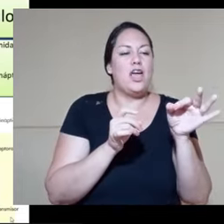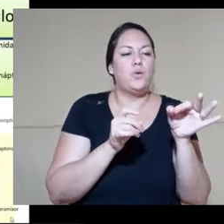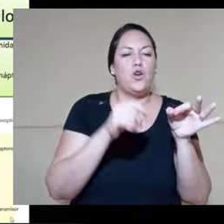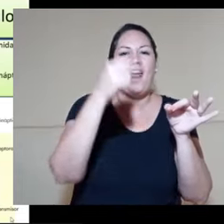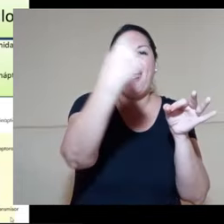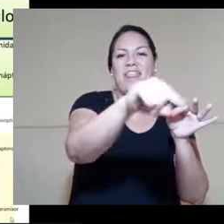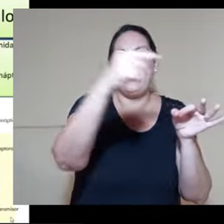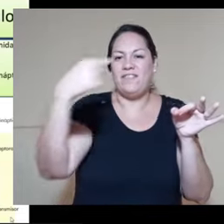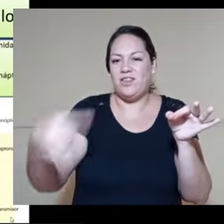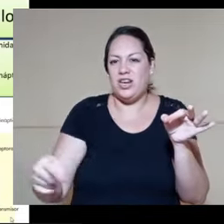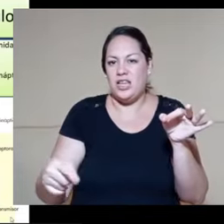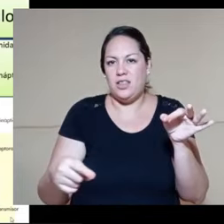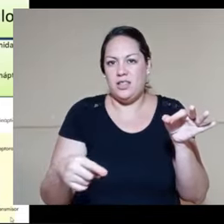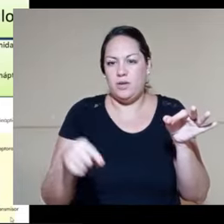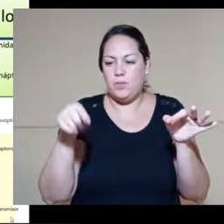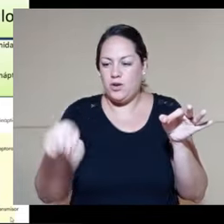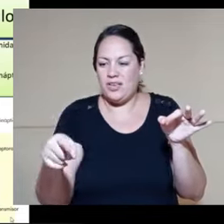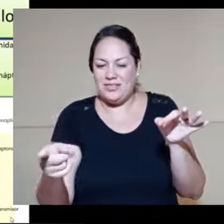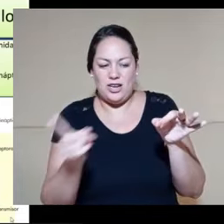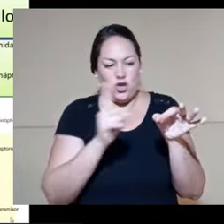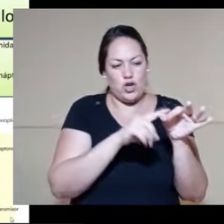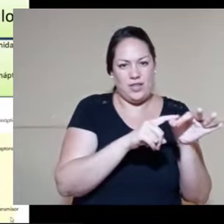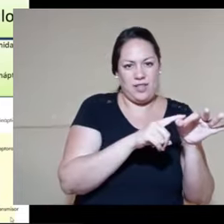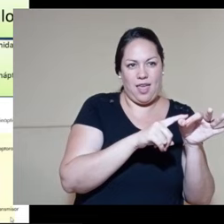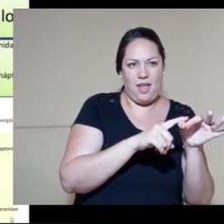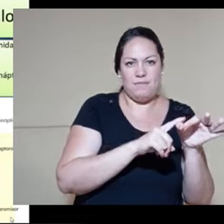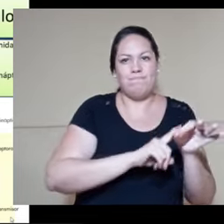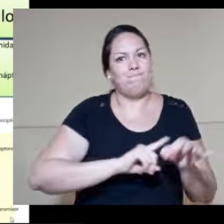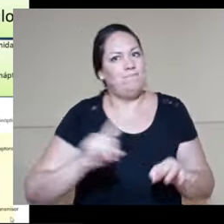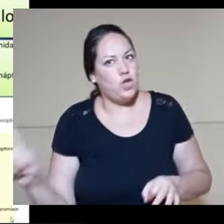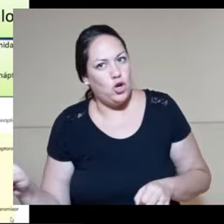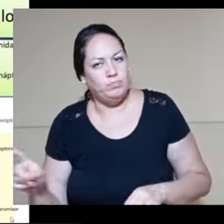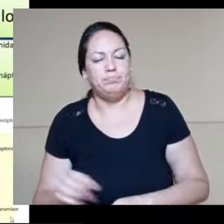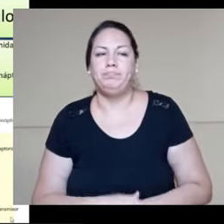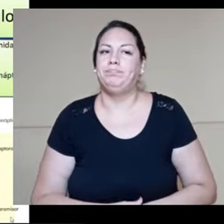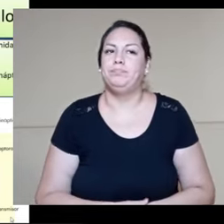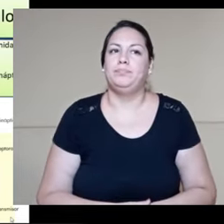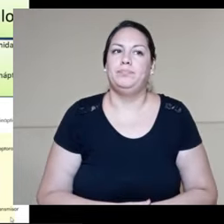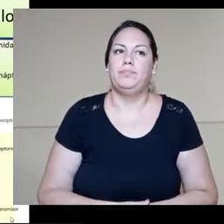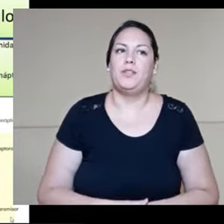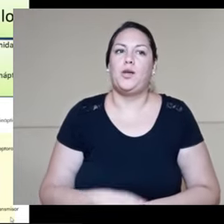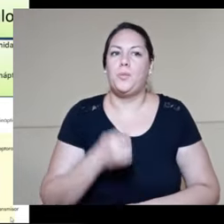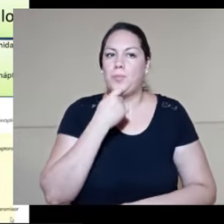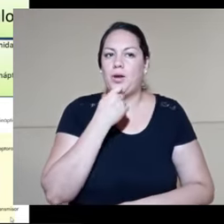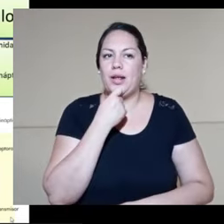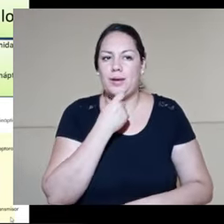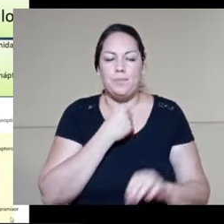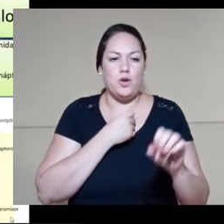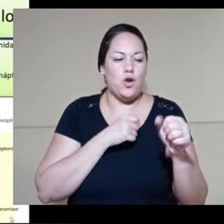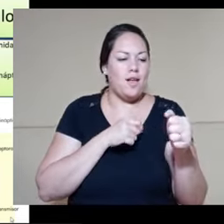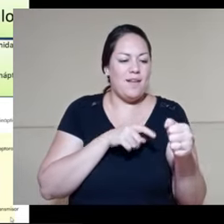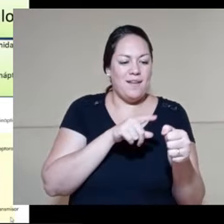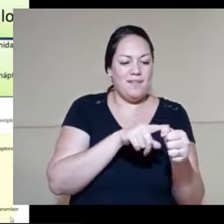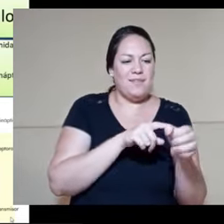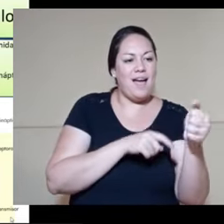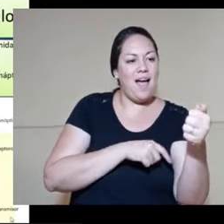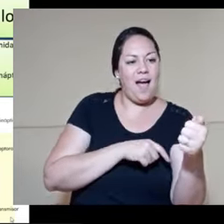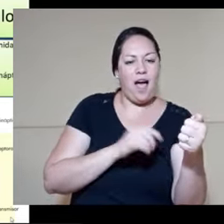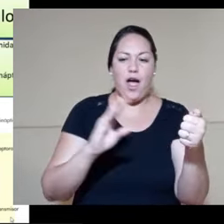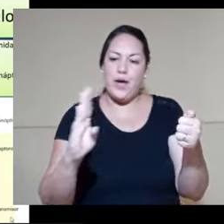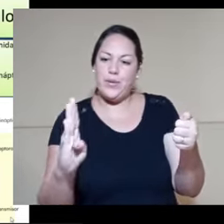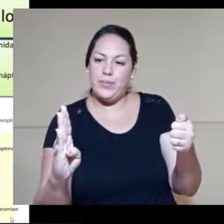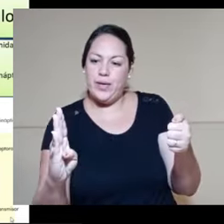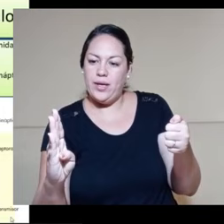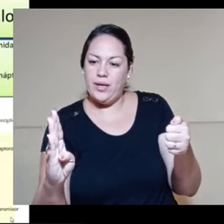Con 2 neuronas distintas se puede conectar. Pero no 2 veces con la otra misma neurona. No. No, vos tenés, por ejemplo,